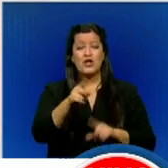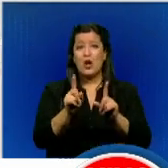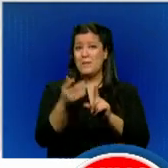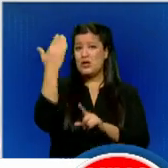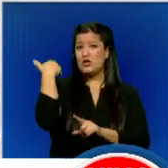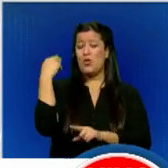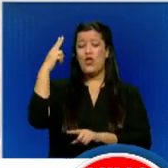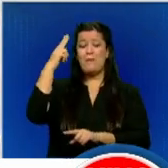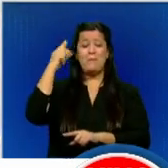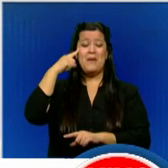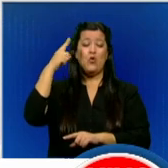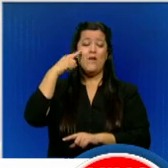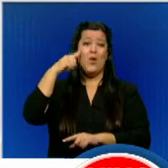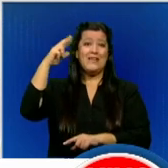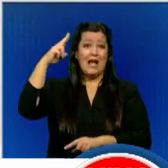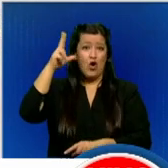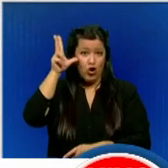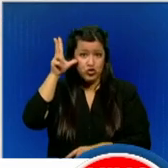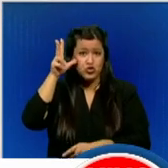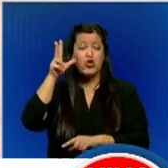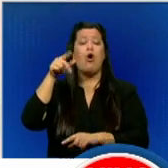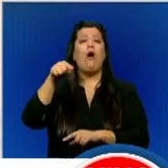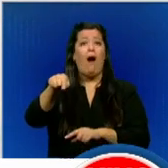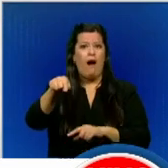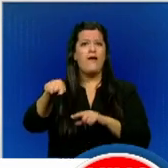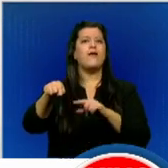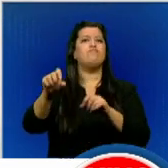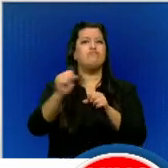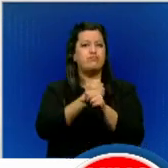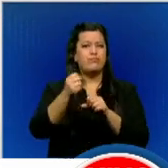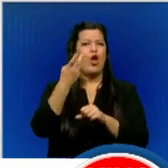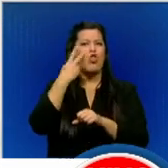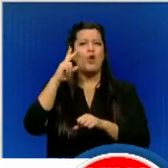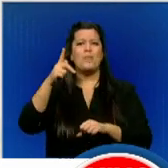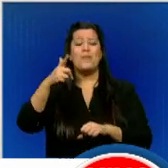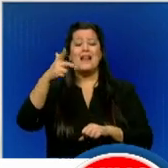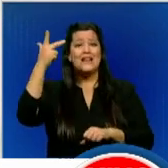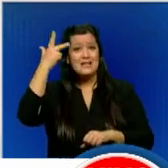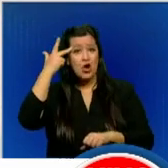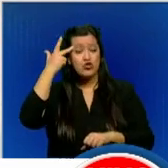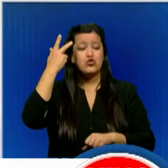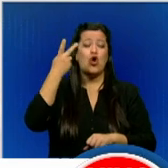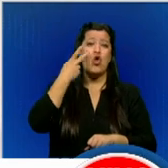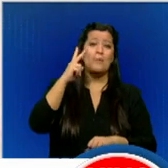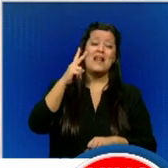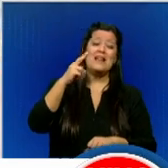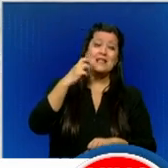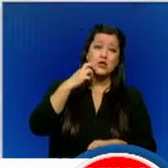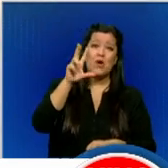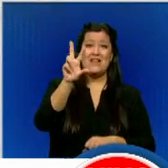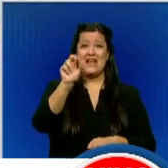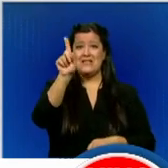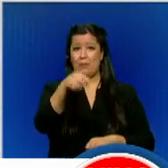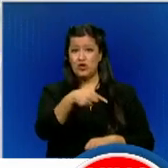98 al 30% para el 2018 2019 y